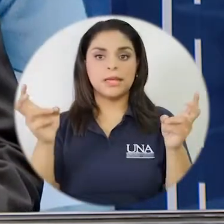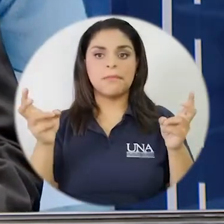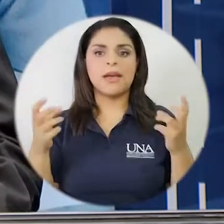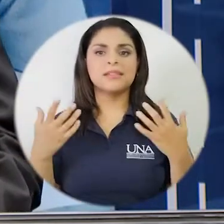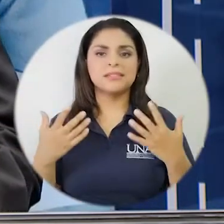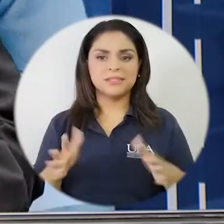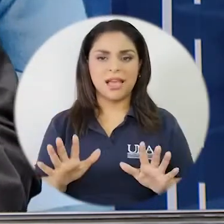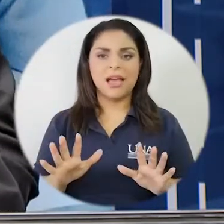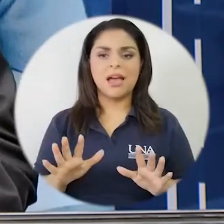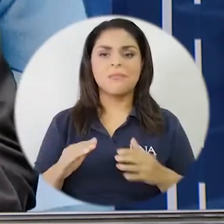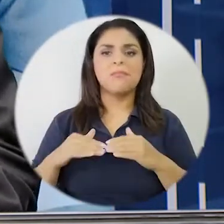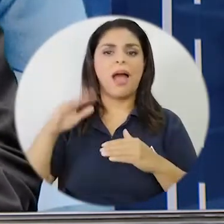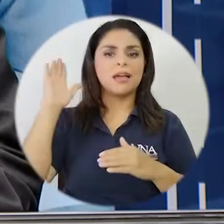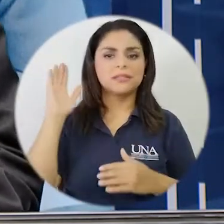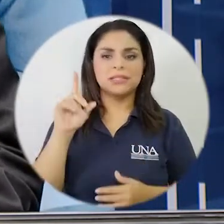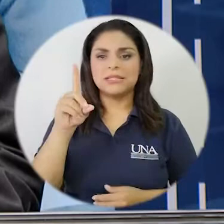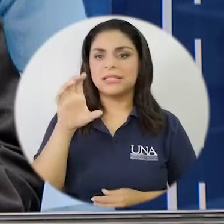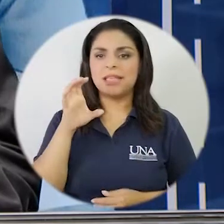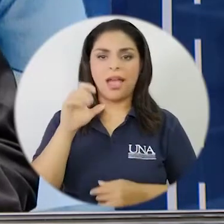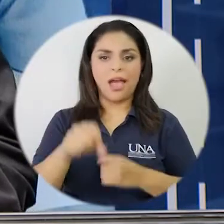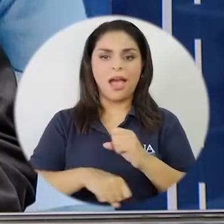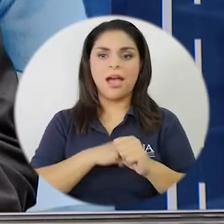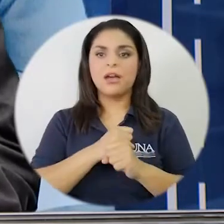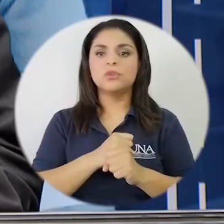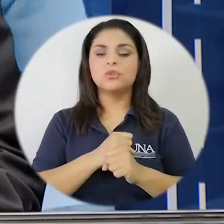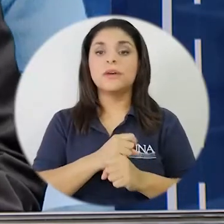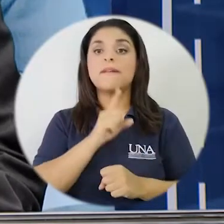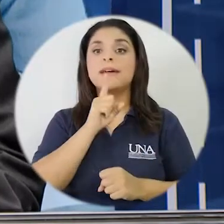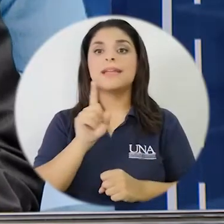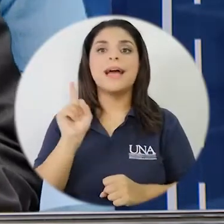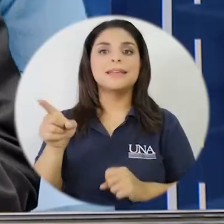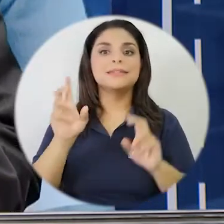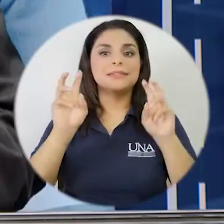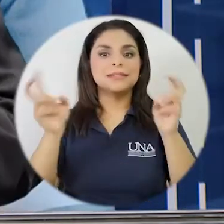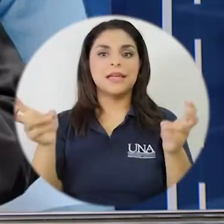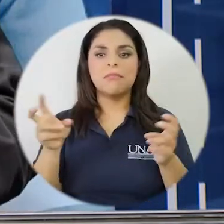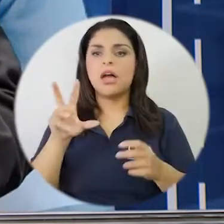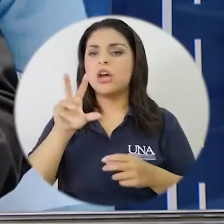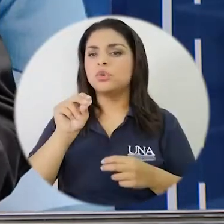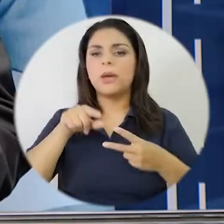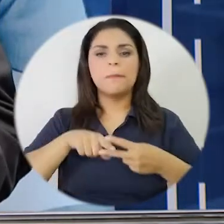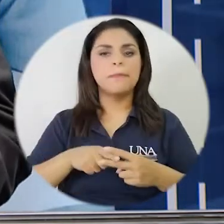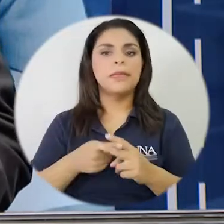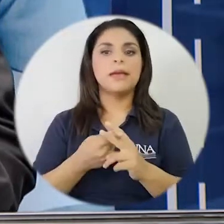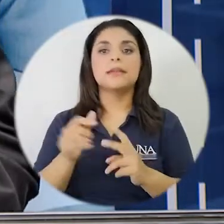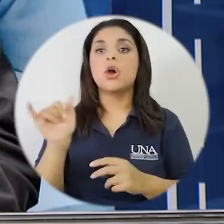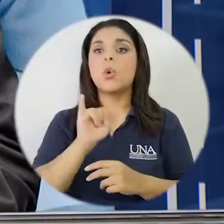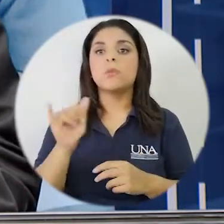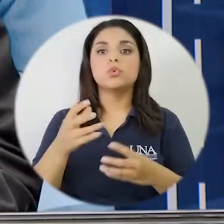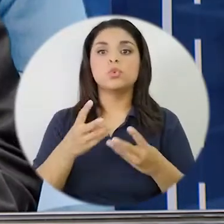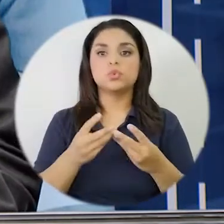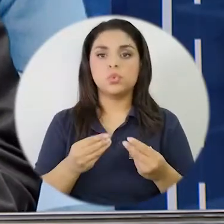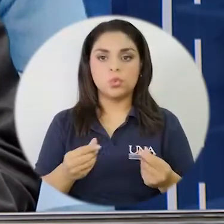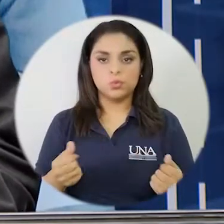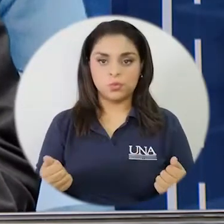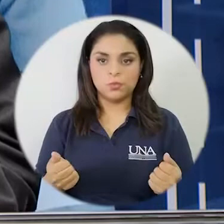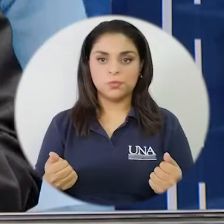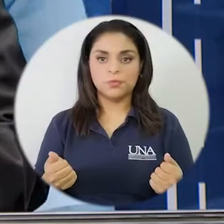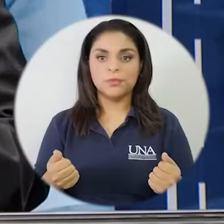muy recurrente, pero es un tema que tiene más de 100 años, que inclusive es un tema que no empieza como una